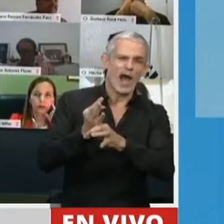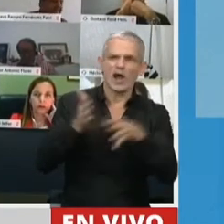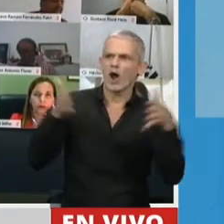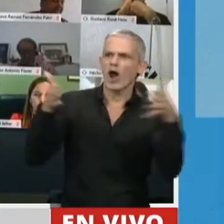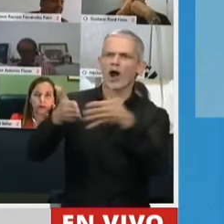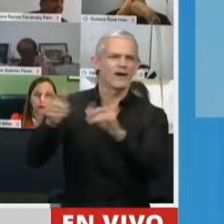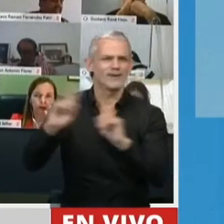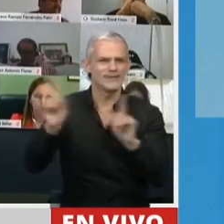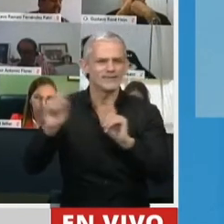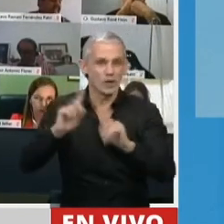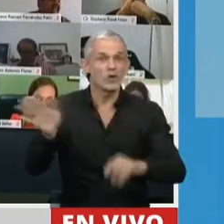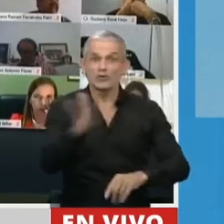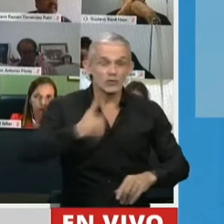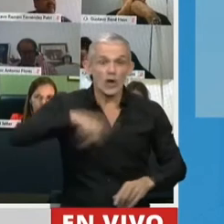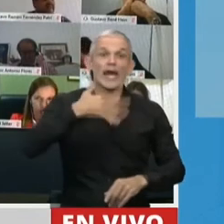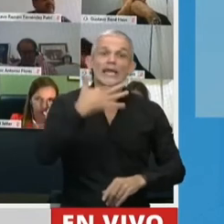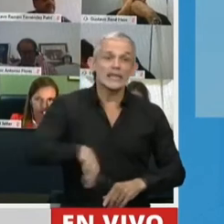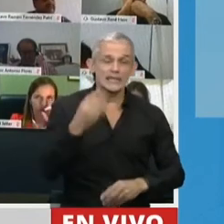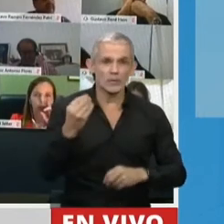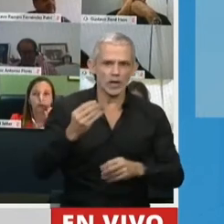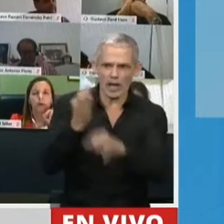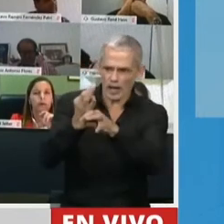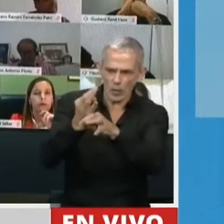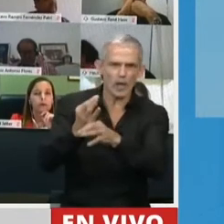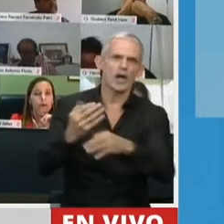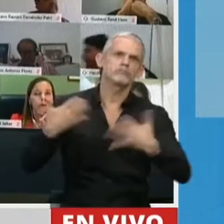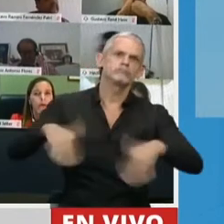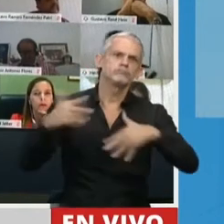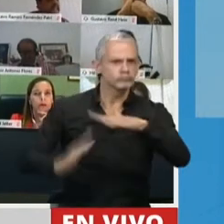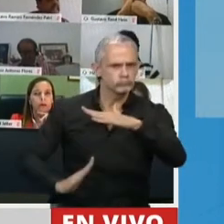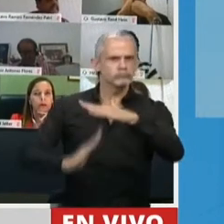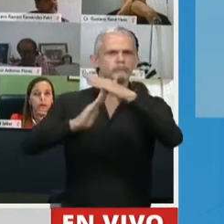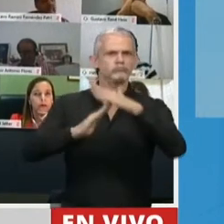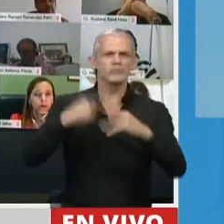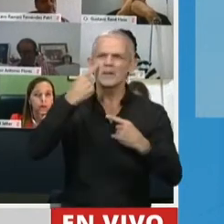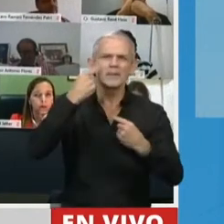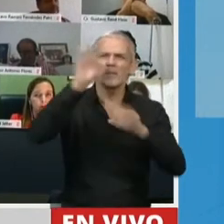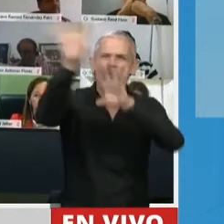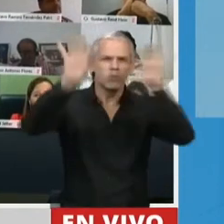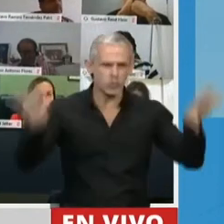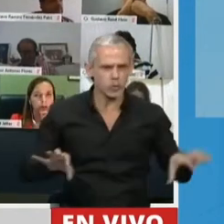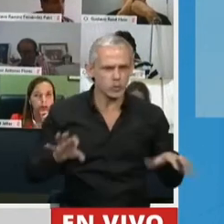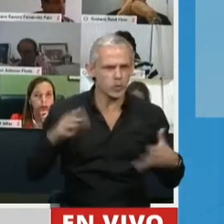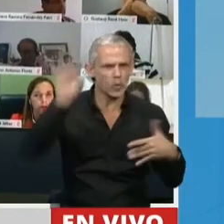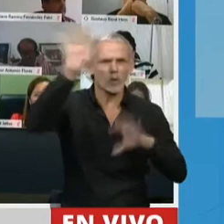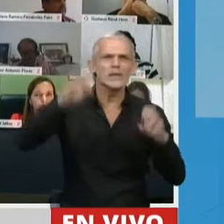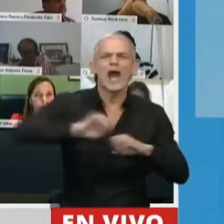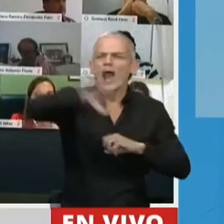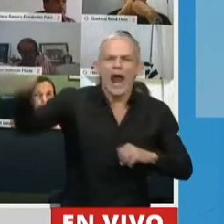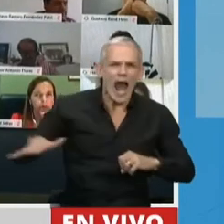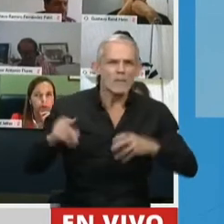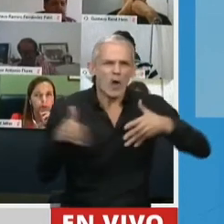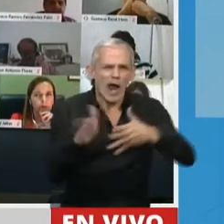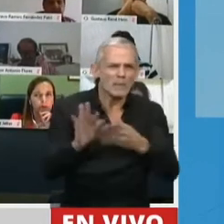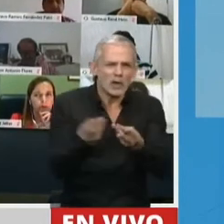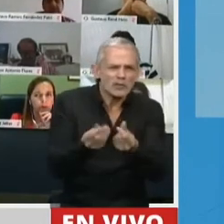centralidad, porque todos entendemos lo que es la centralidad de la escuela. Para los que vivimos en el interior, los que vivimos en el campo, en los caminos